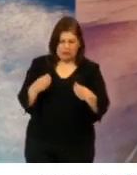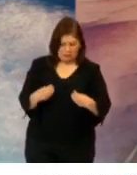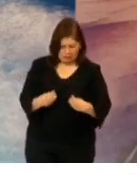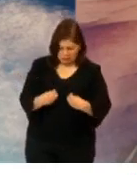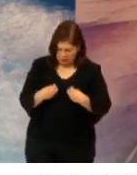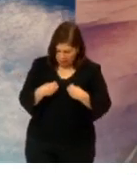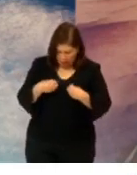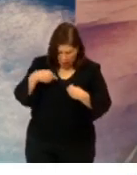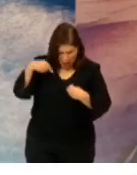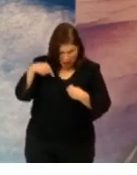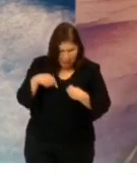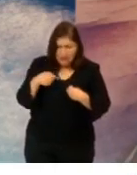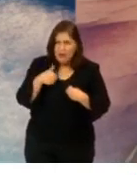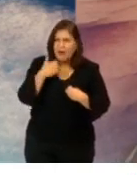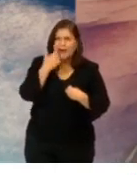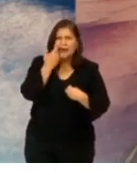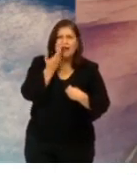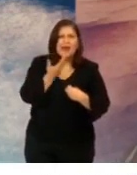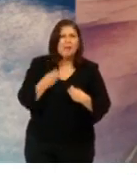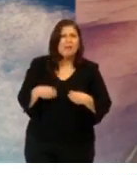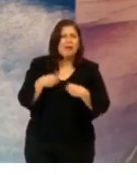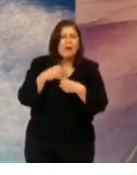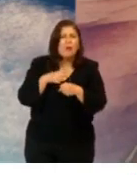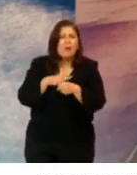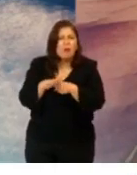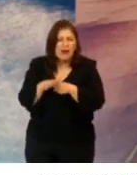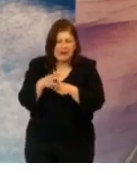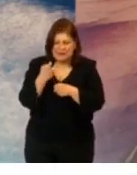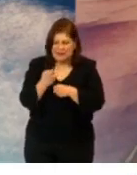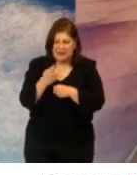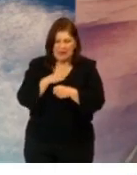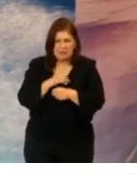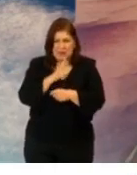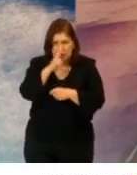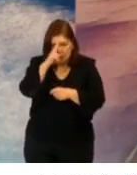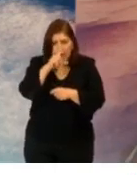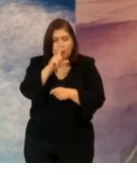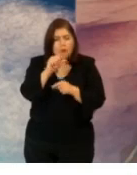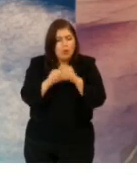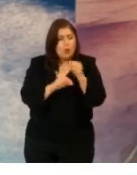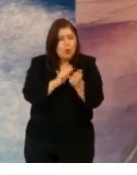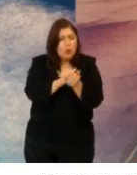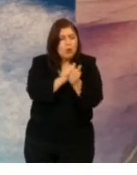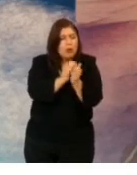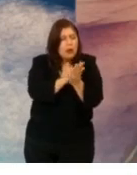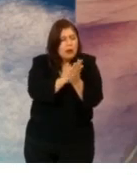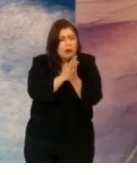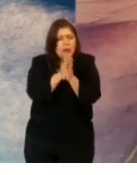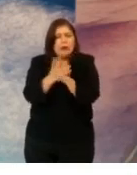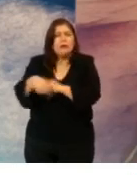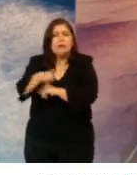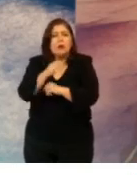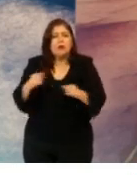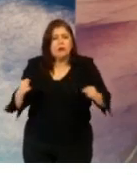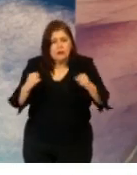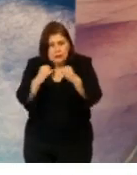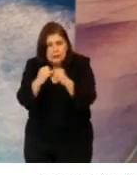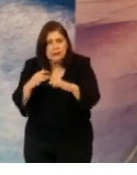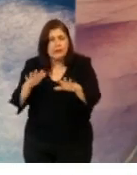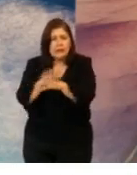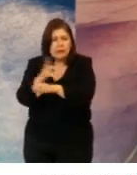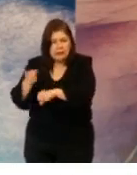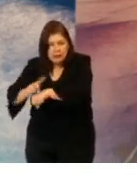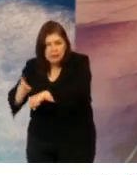queremos vivir en medio de esta violencia? Y comenzaron a transformar las instituciones cotidianas, la alcaldía,